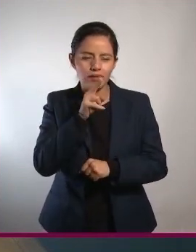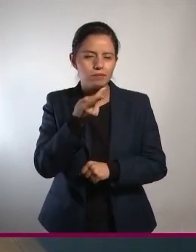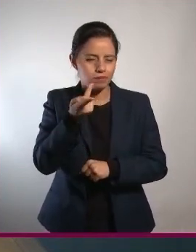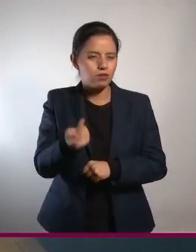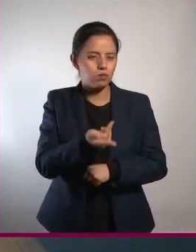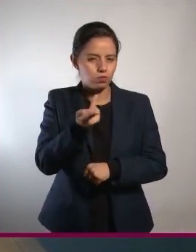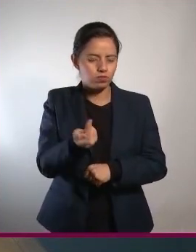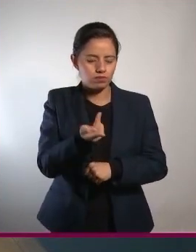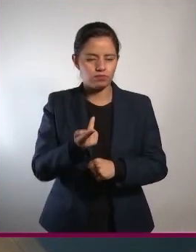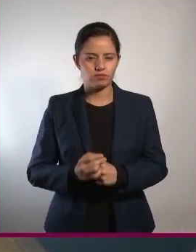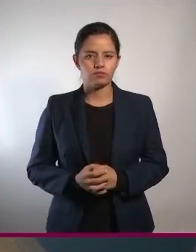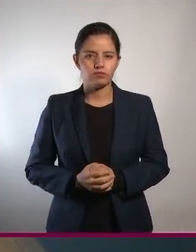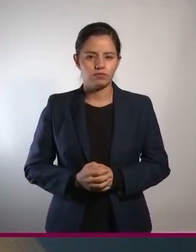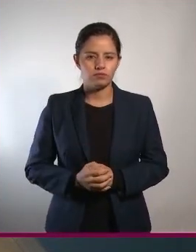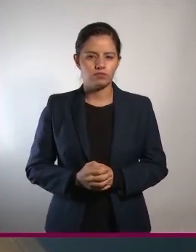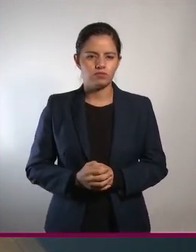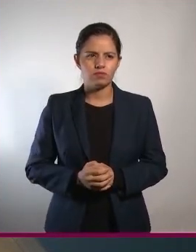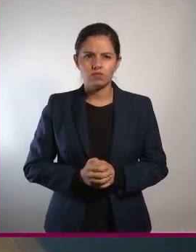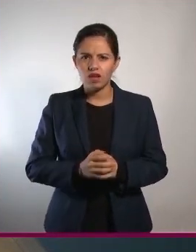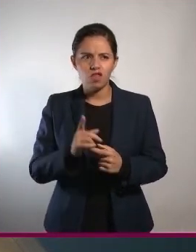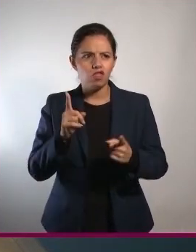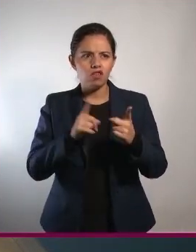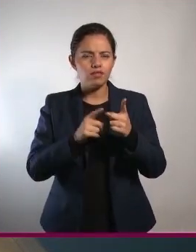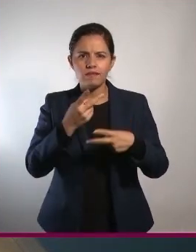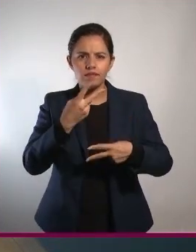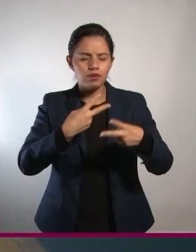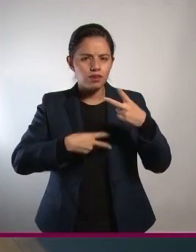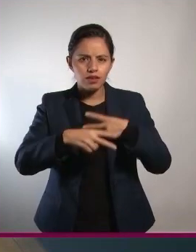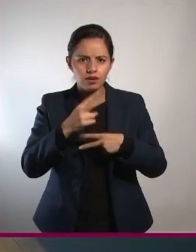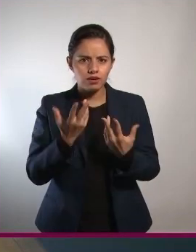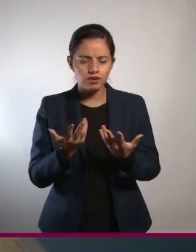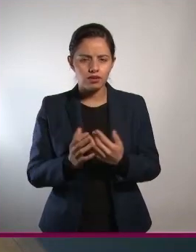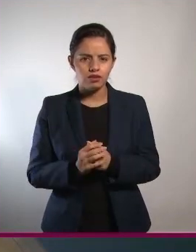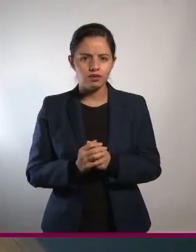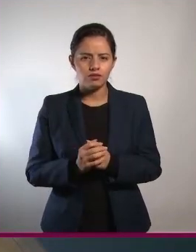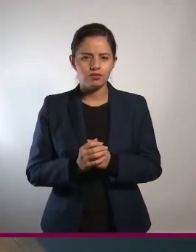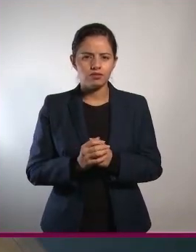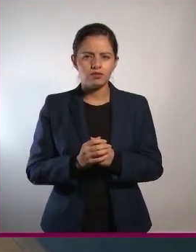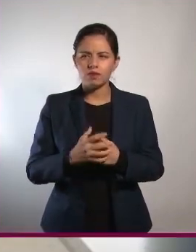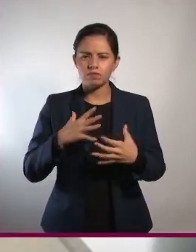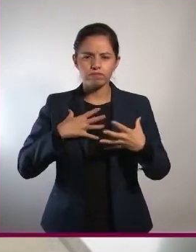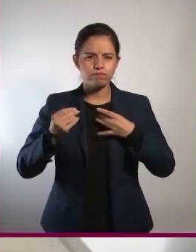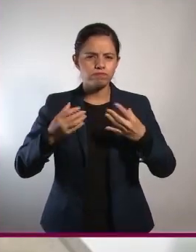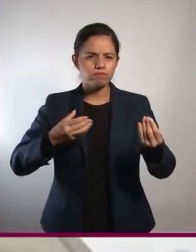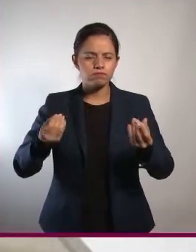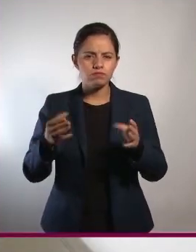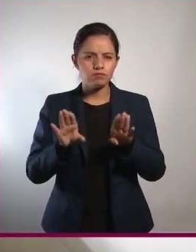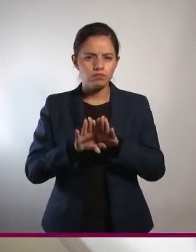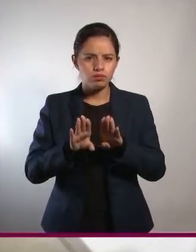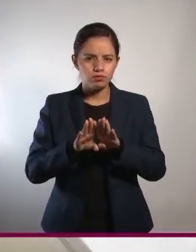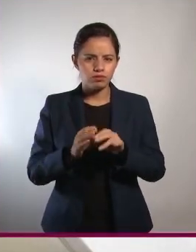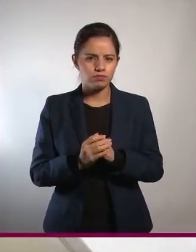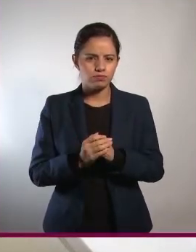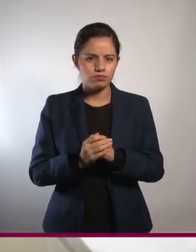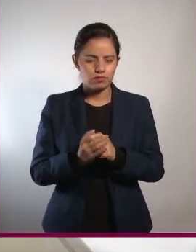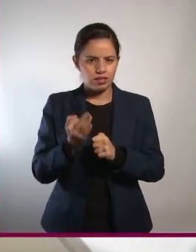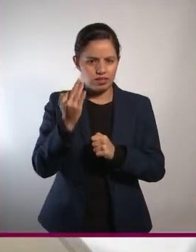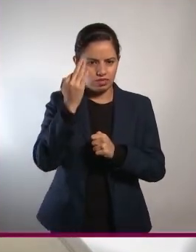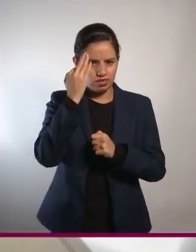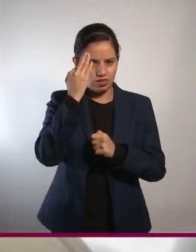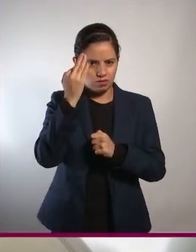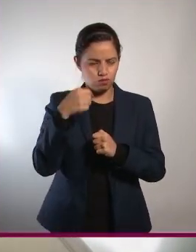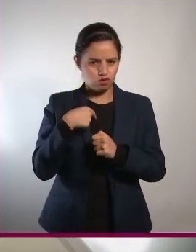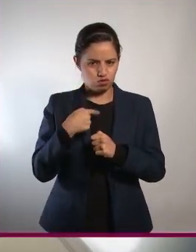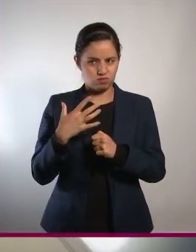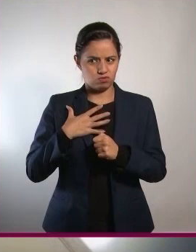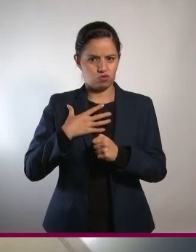preguntas. ¿De dónde surgió el virus? ¿Cómo se transmite? ¿Durante cuánto tiempo es contagioso?